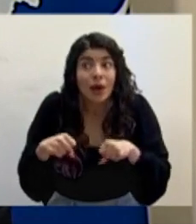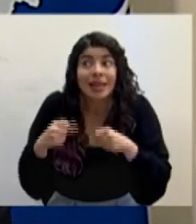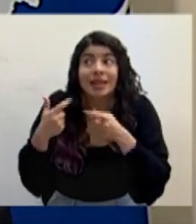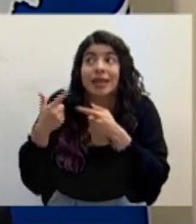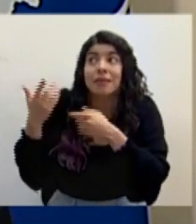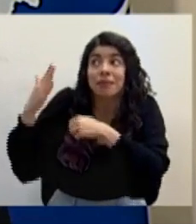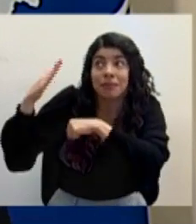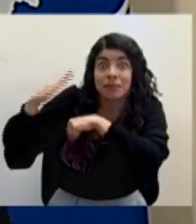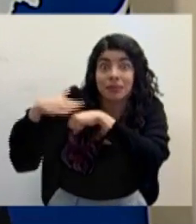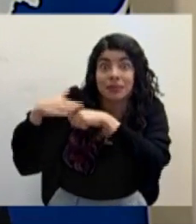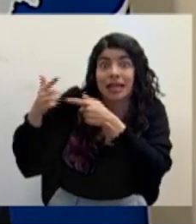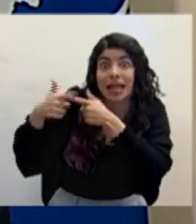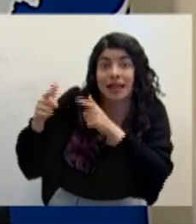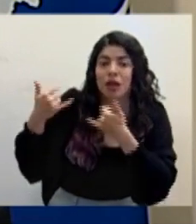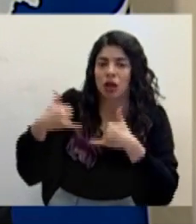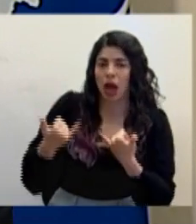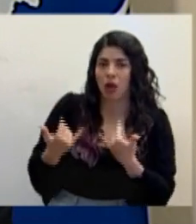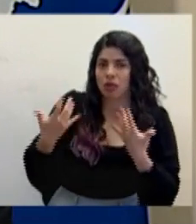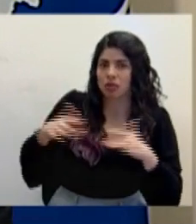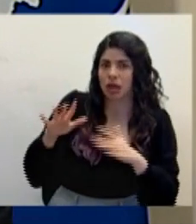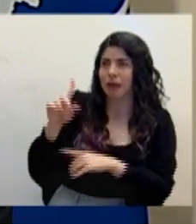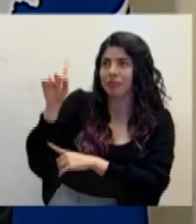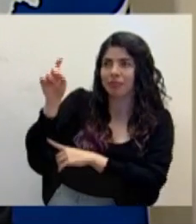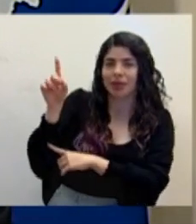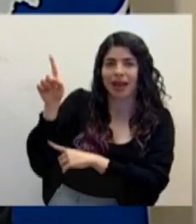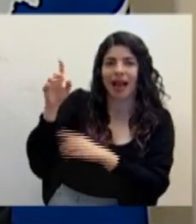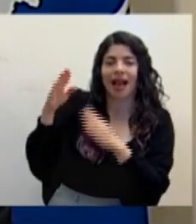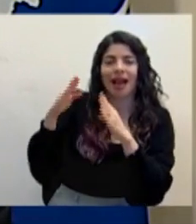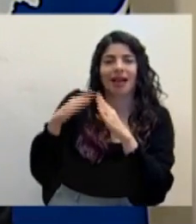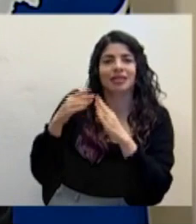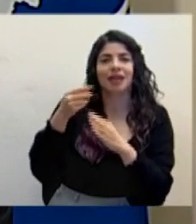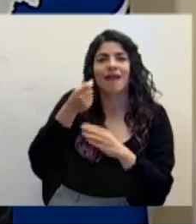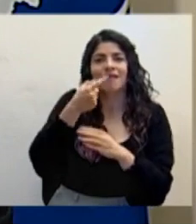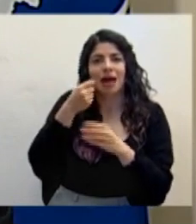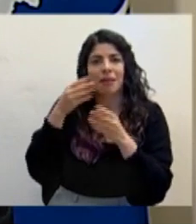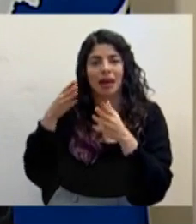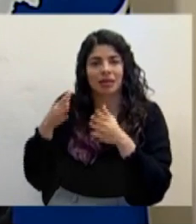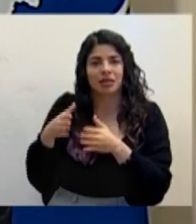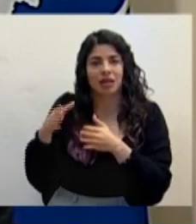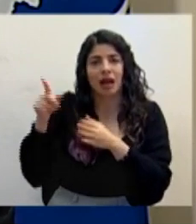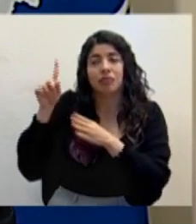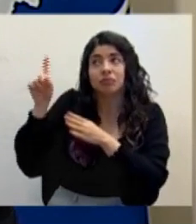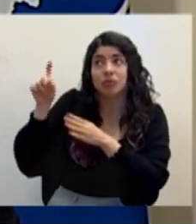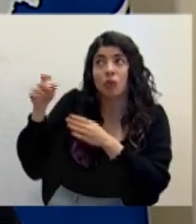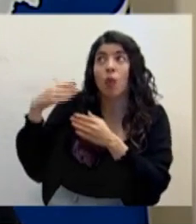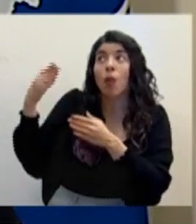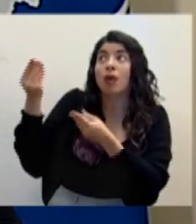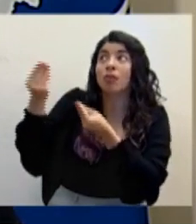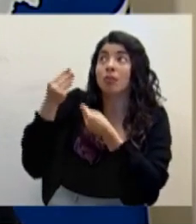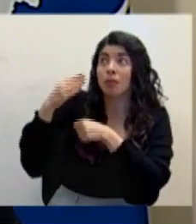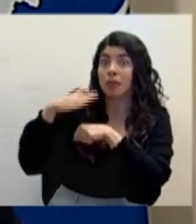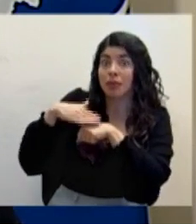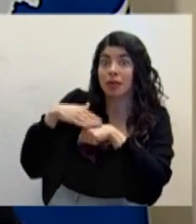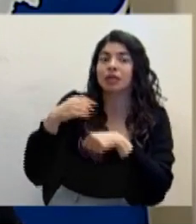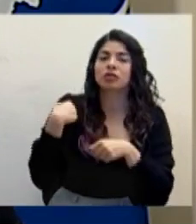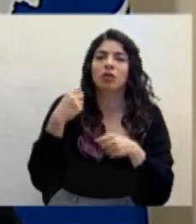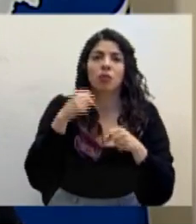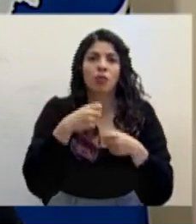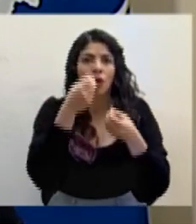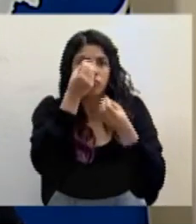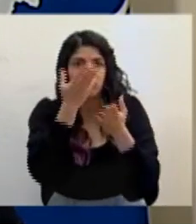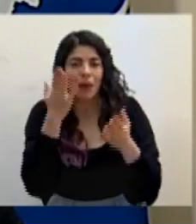cláusula, ya está en consulta también con la farmacéutica, todo lo relacionado con estos aspectos, y la obligación que nosotros